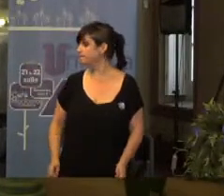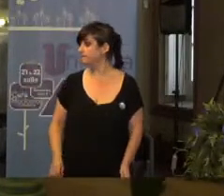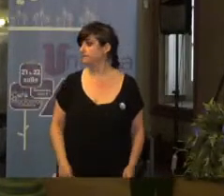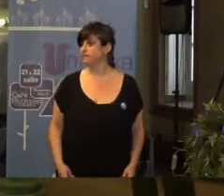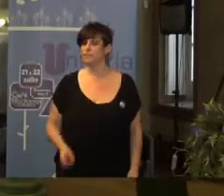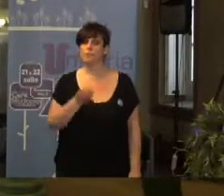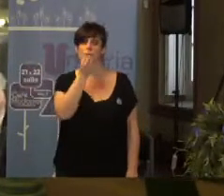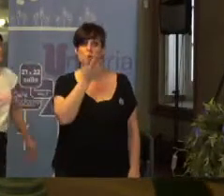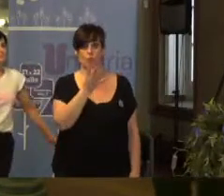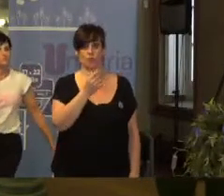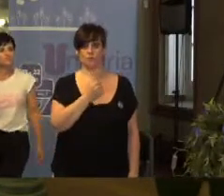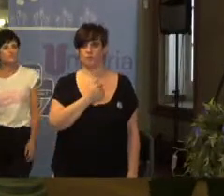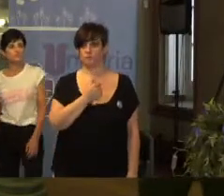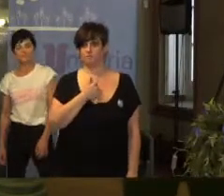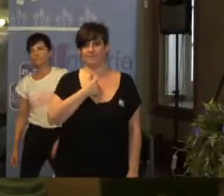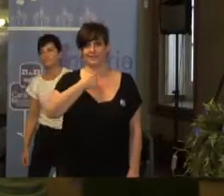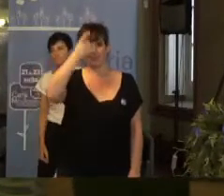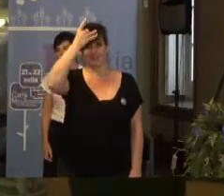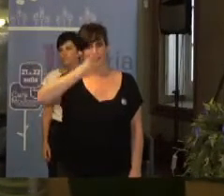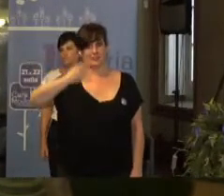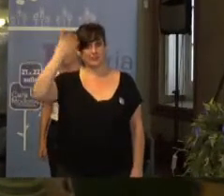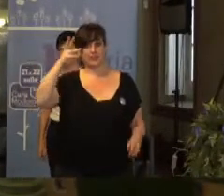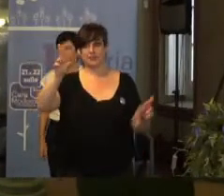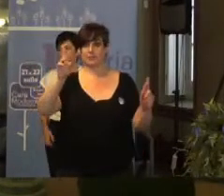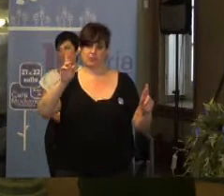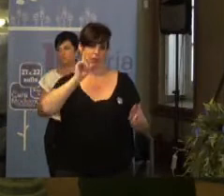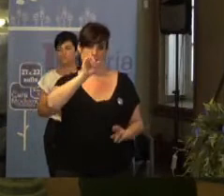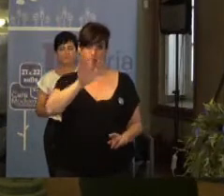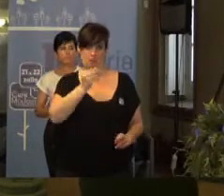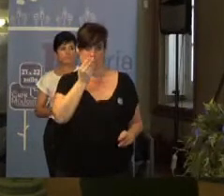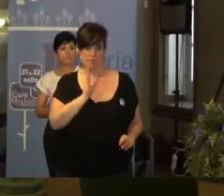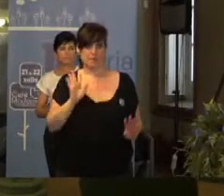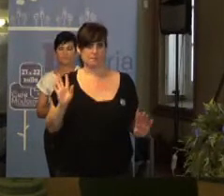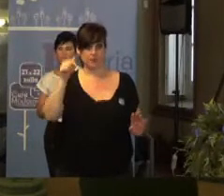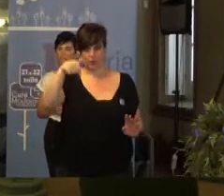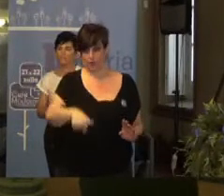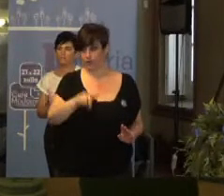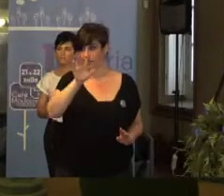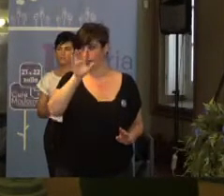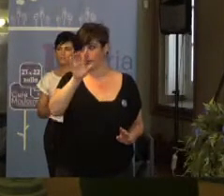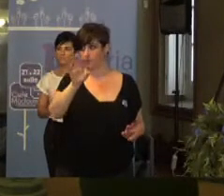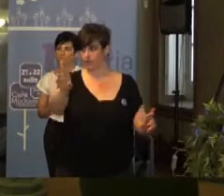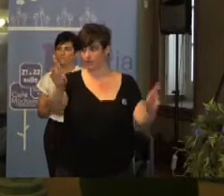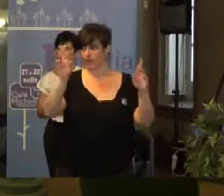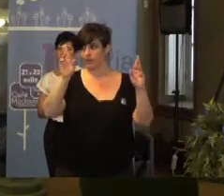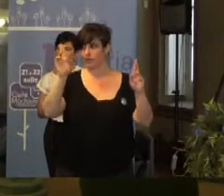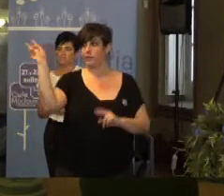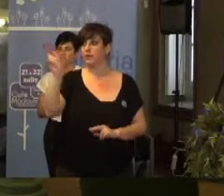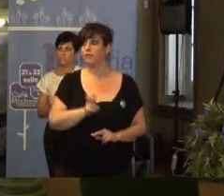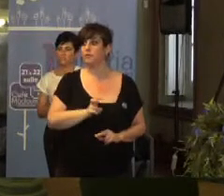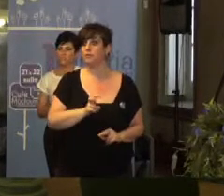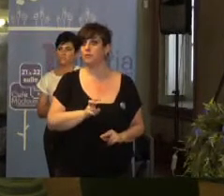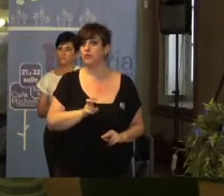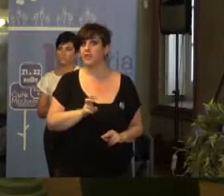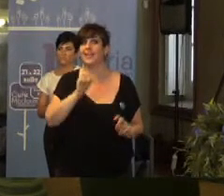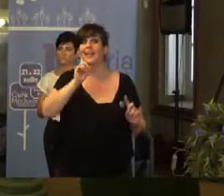Bueno, a min a idea da esperanza parece moi ben, pero a esperanza para este país vai a vir cando se escoita